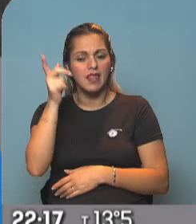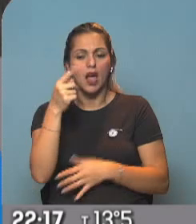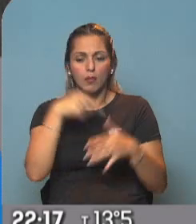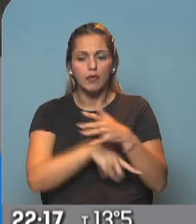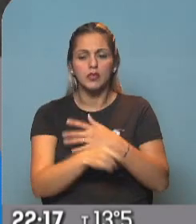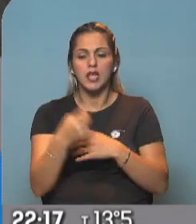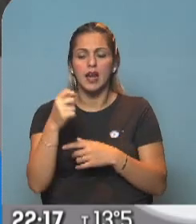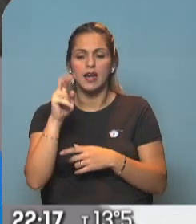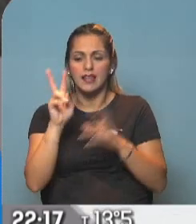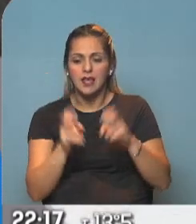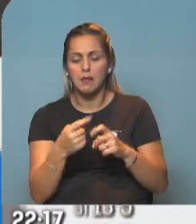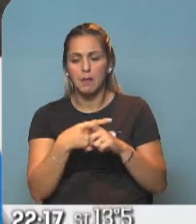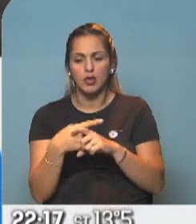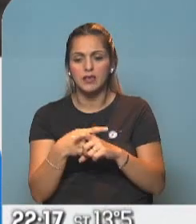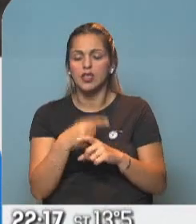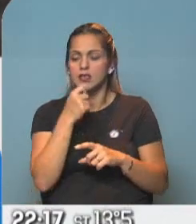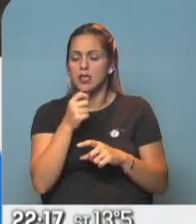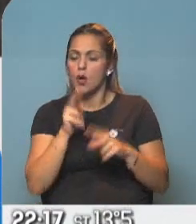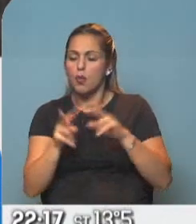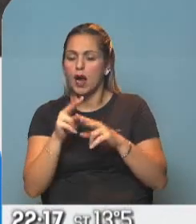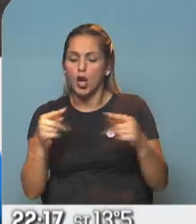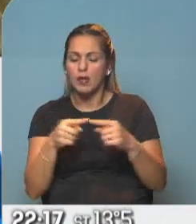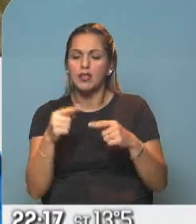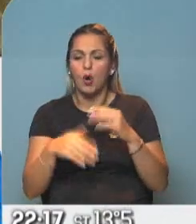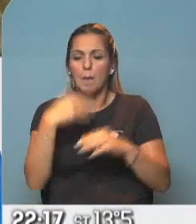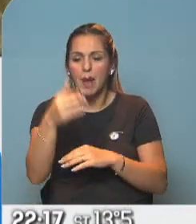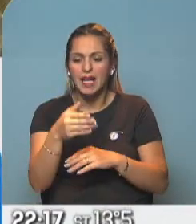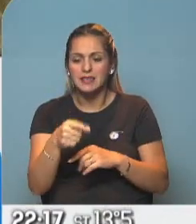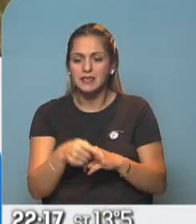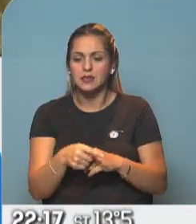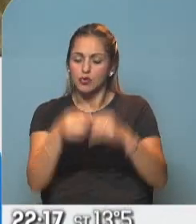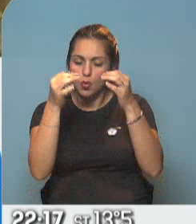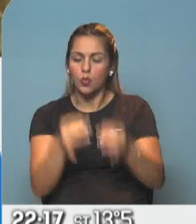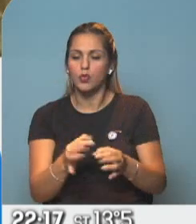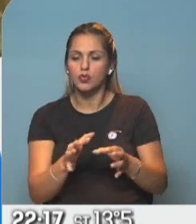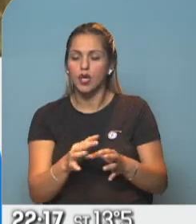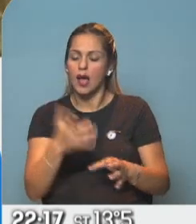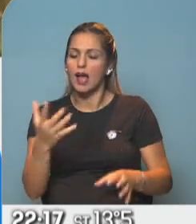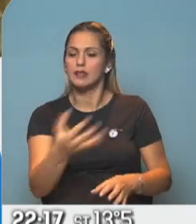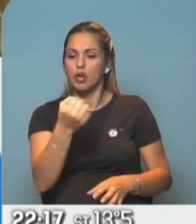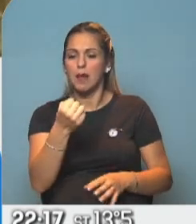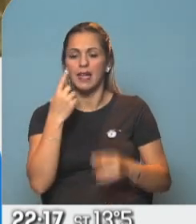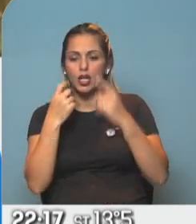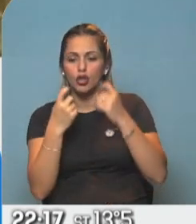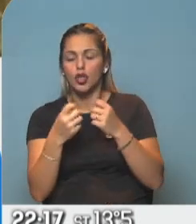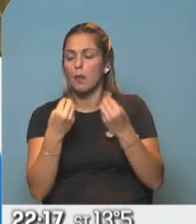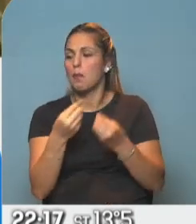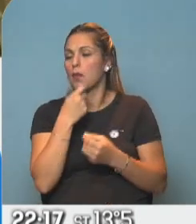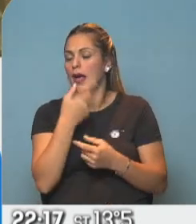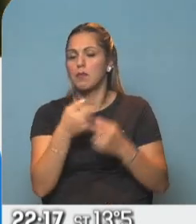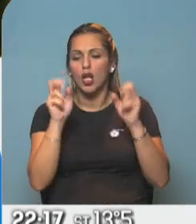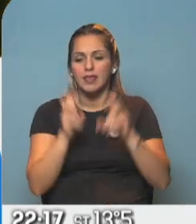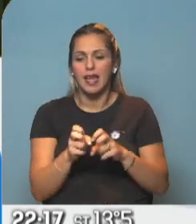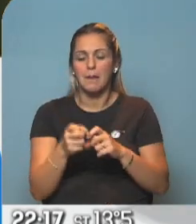es decir, por más, pero con medidas concretas en cuanto a tomar el control, por ejemplo, la rienda del tema de cambio, el comercio